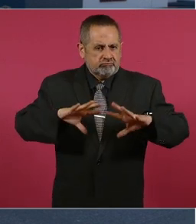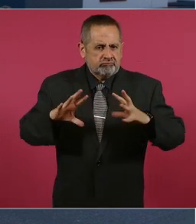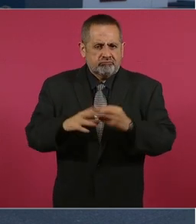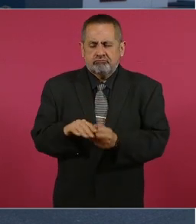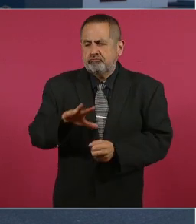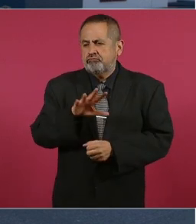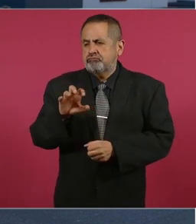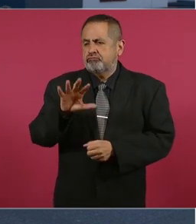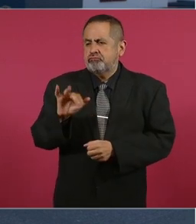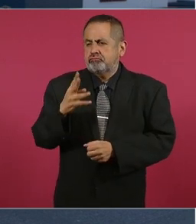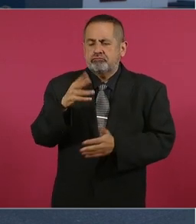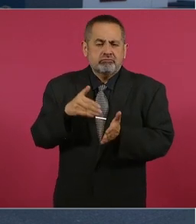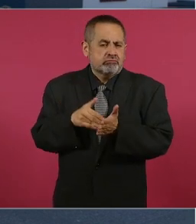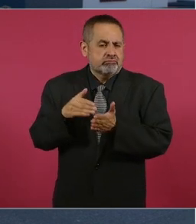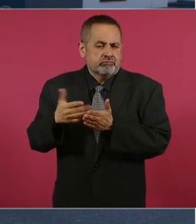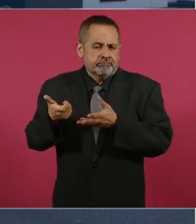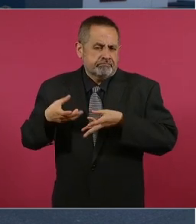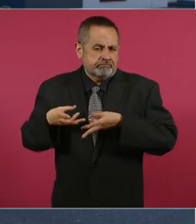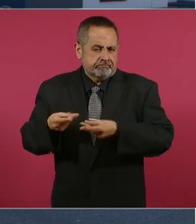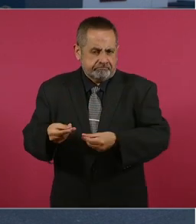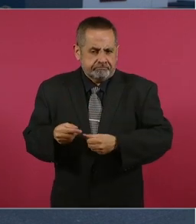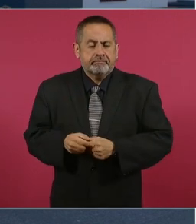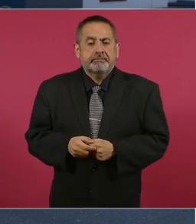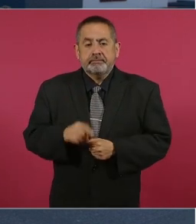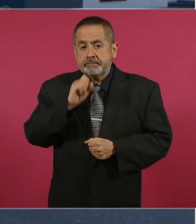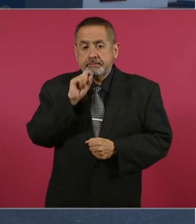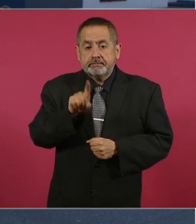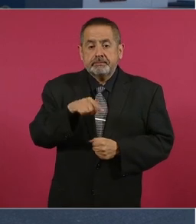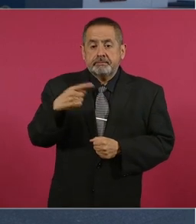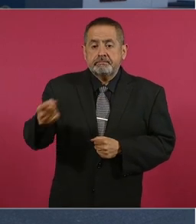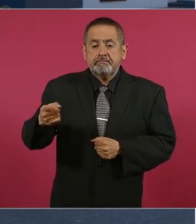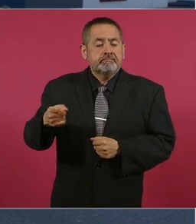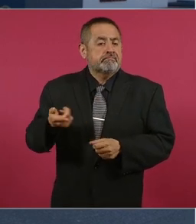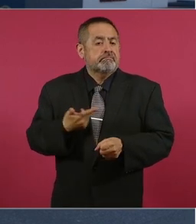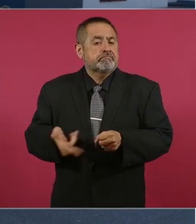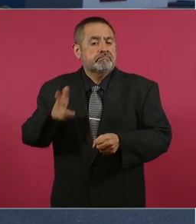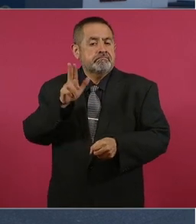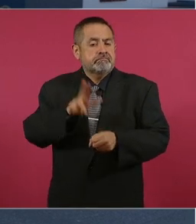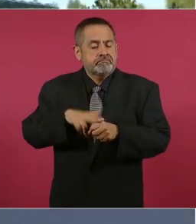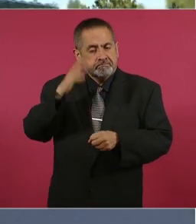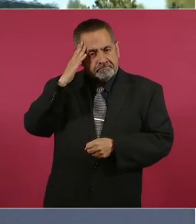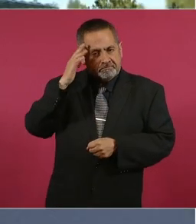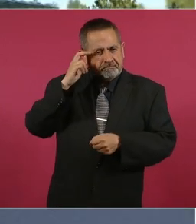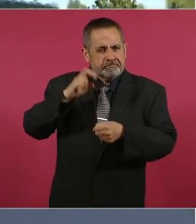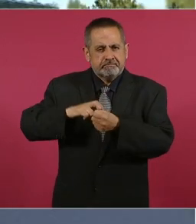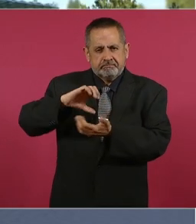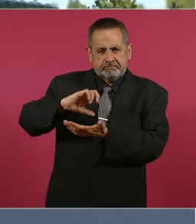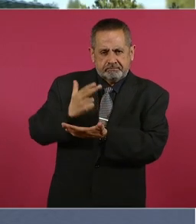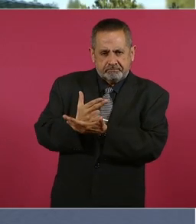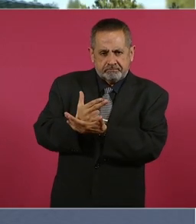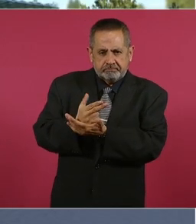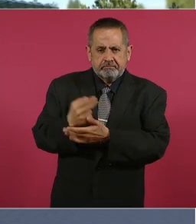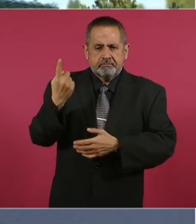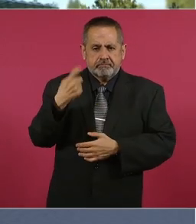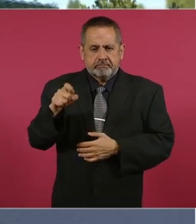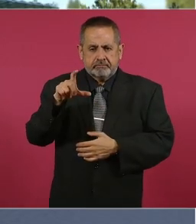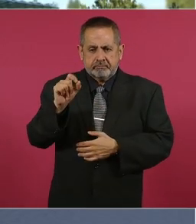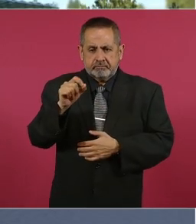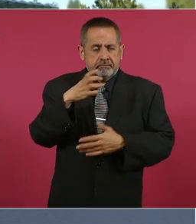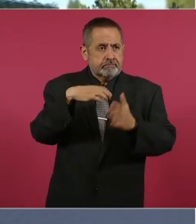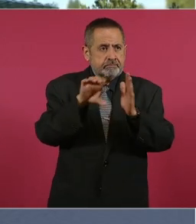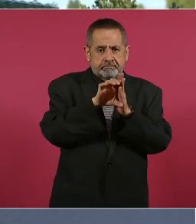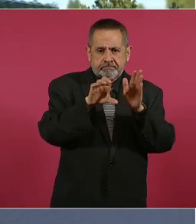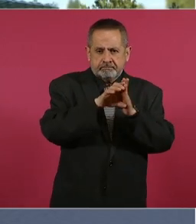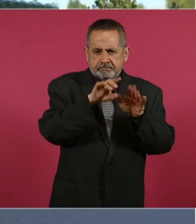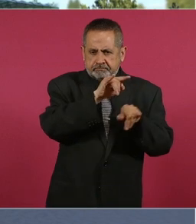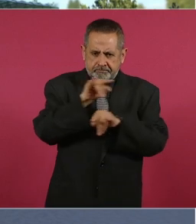la obra nueva que se está iniciando del Hospital General de Chetumal, de 120 camas, una inversión